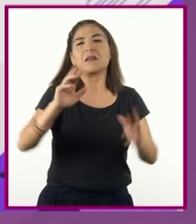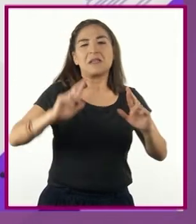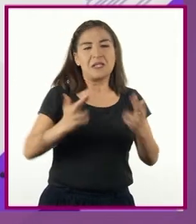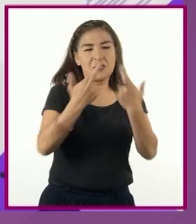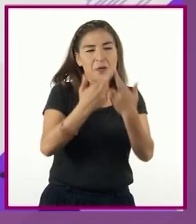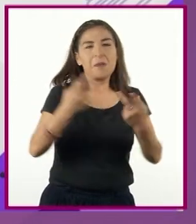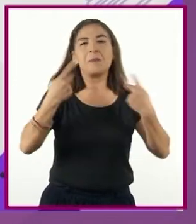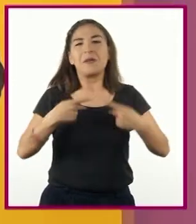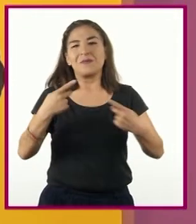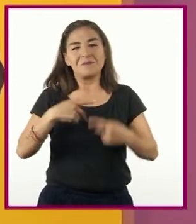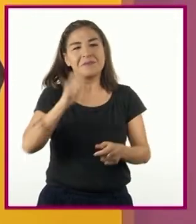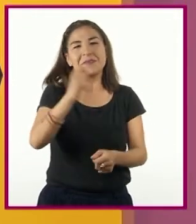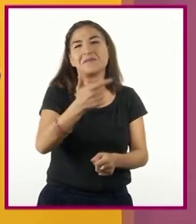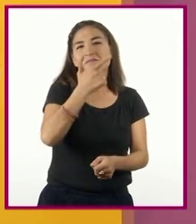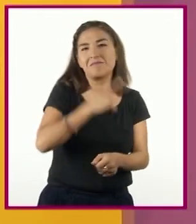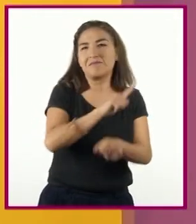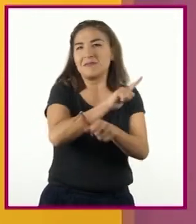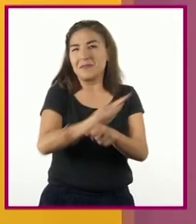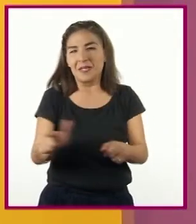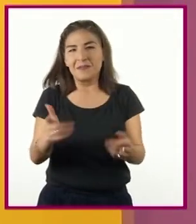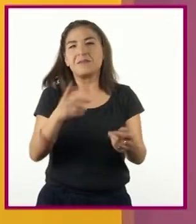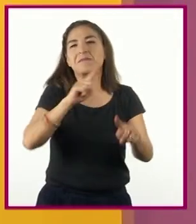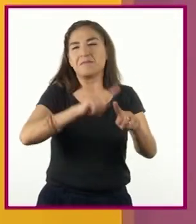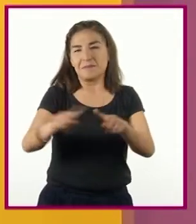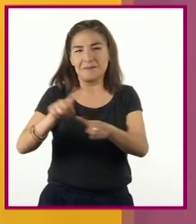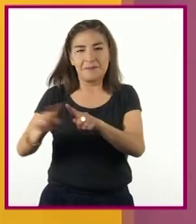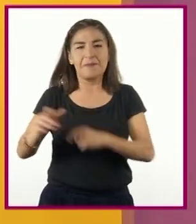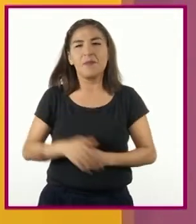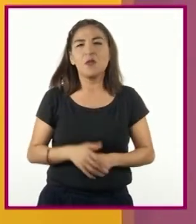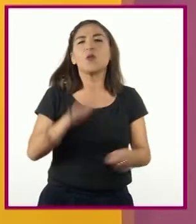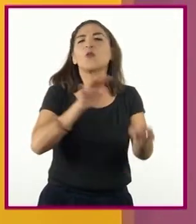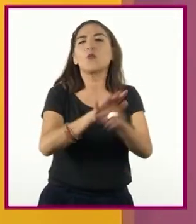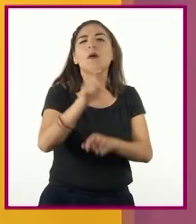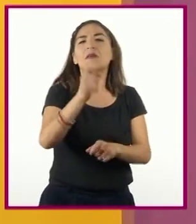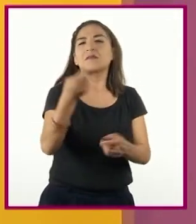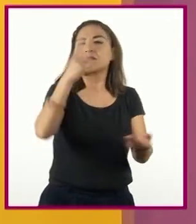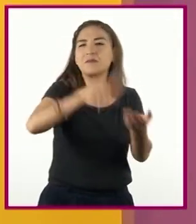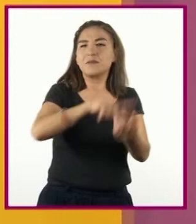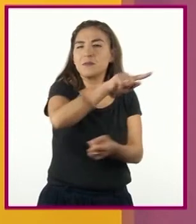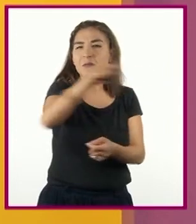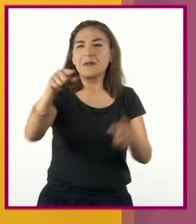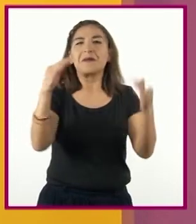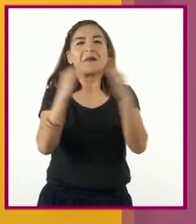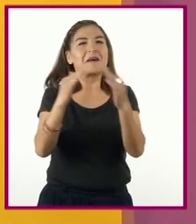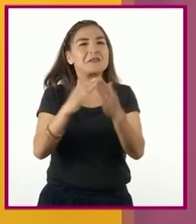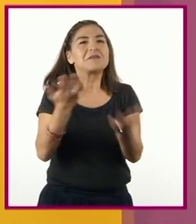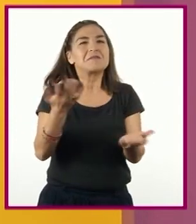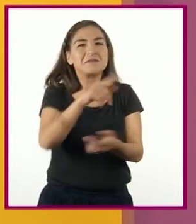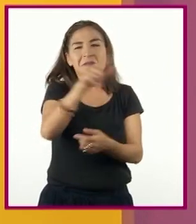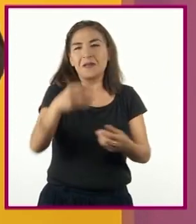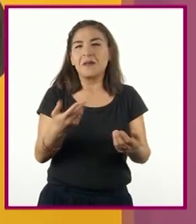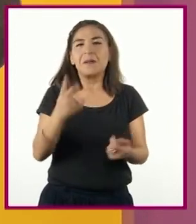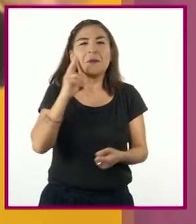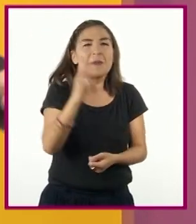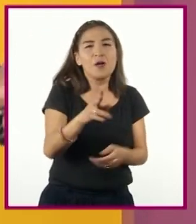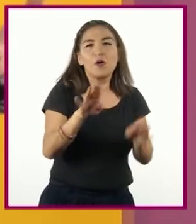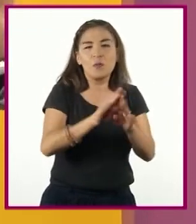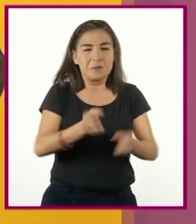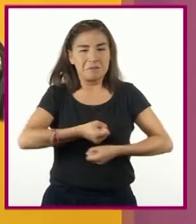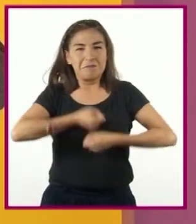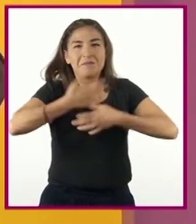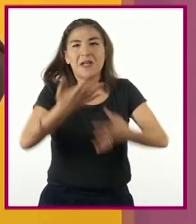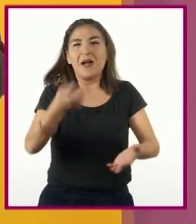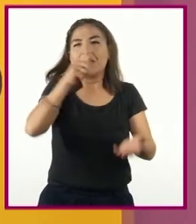etc. ¿Qué otros grupos sociales hay en sus entornos? ¿Qué rasgos o